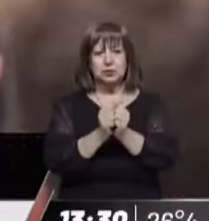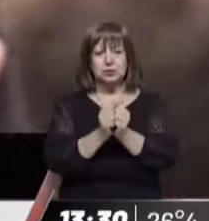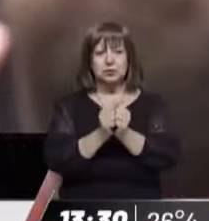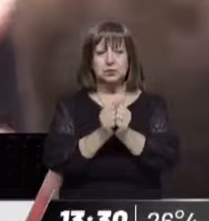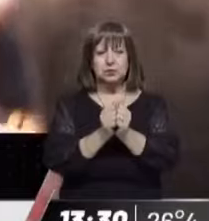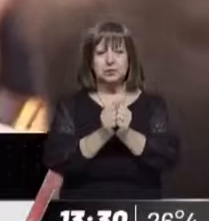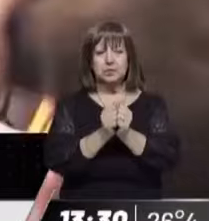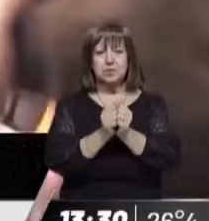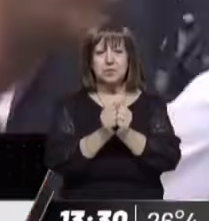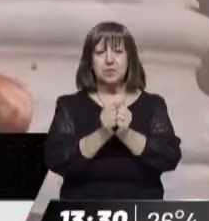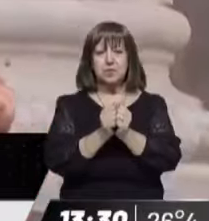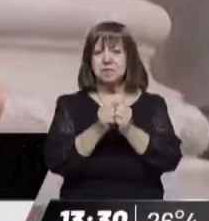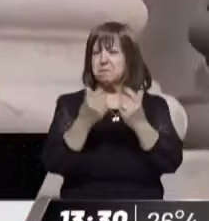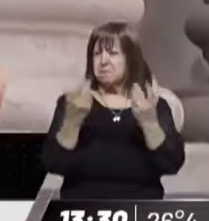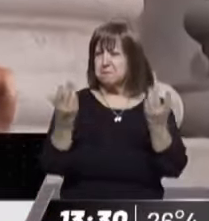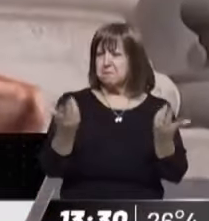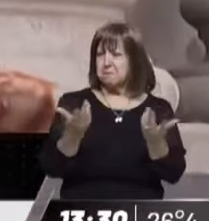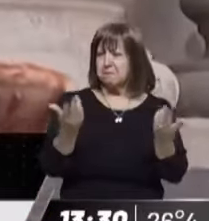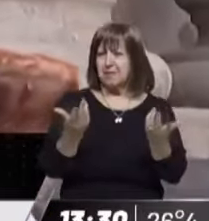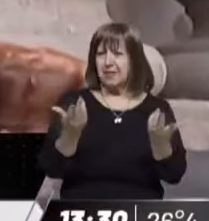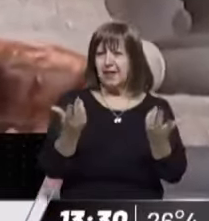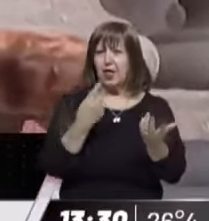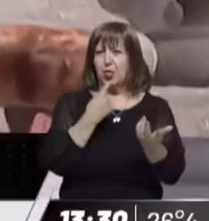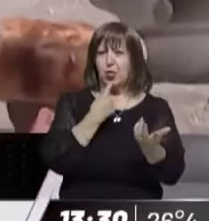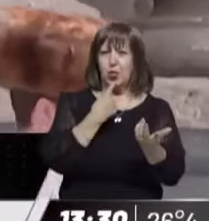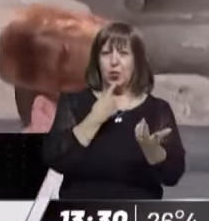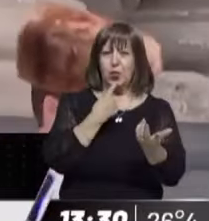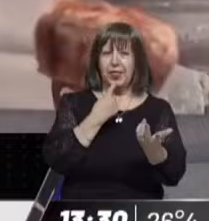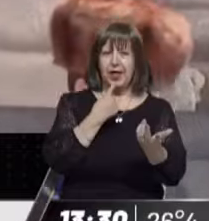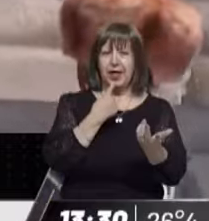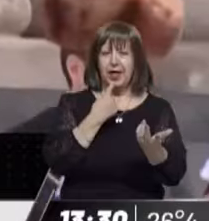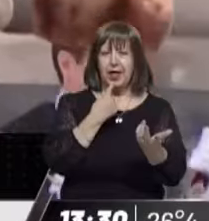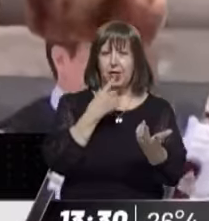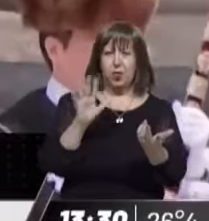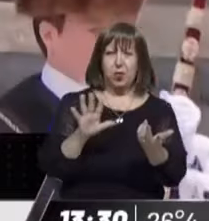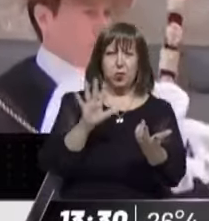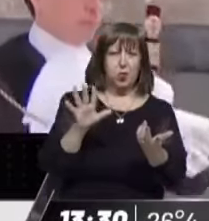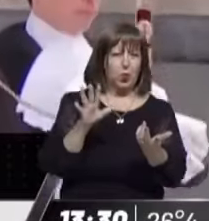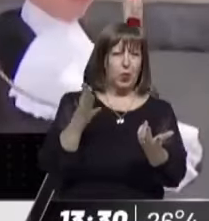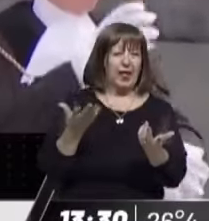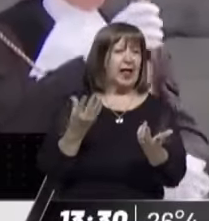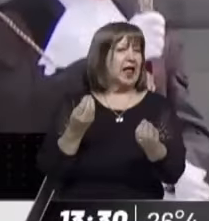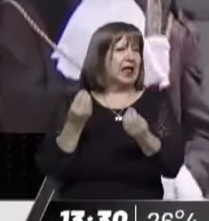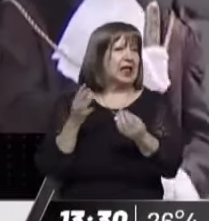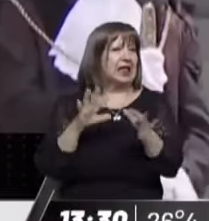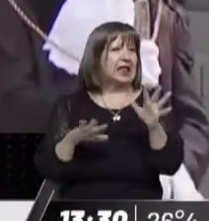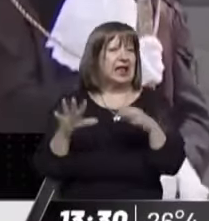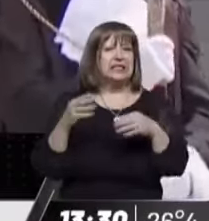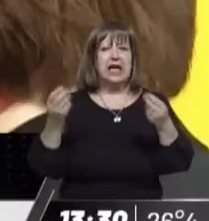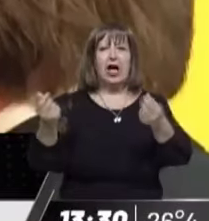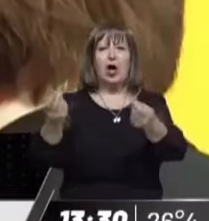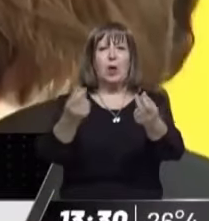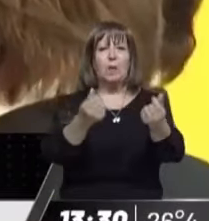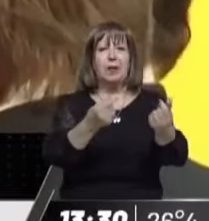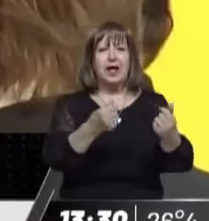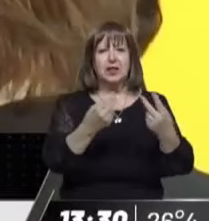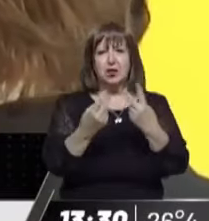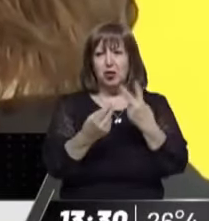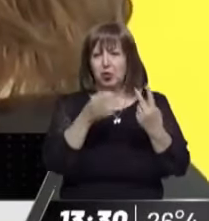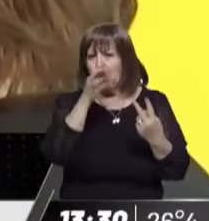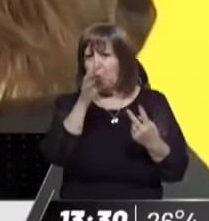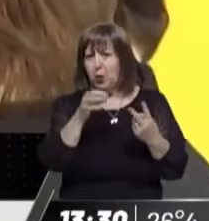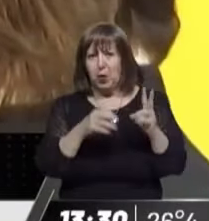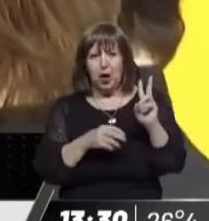Bajo presupuesto. ¿Qué hacía? ¿Qué hacía? Estar en el plan Milei. ¿Qué hacían haciendo compras? La